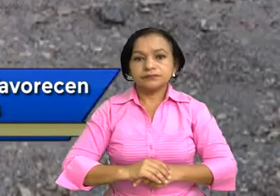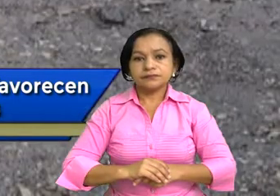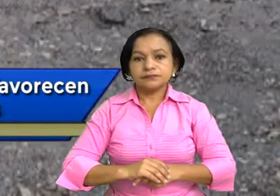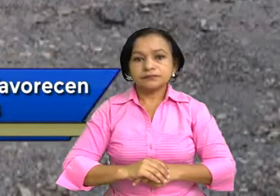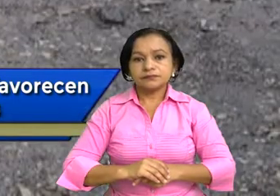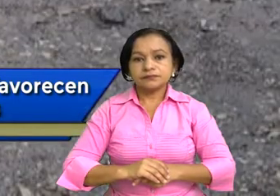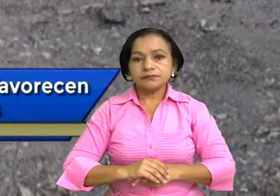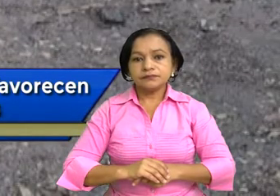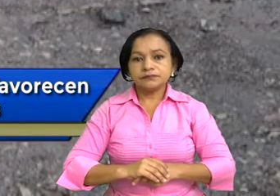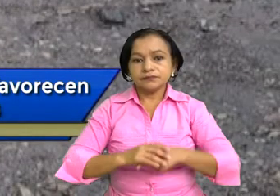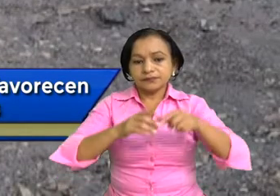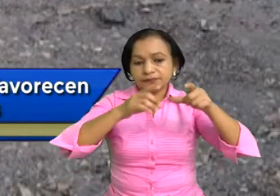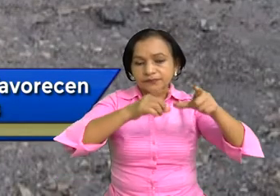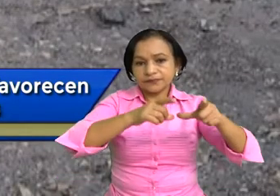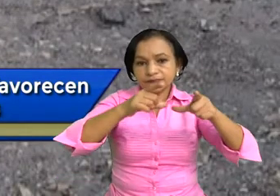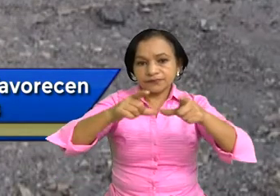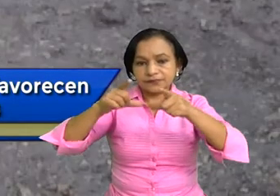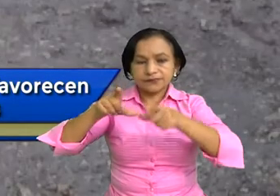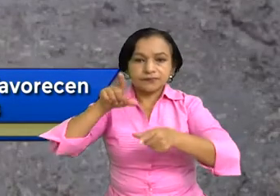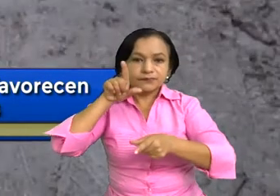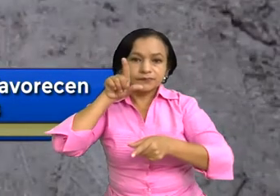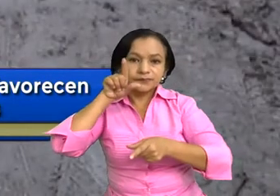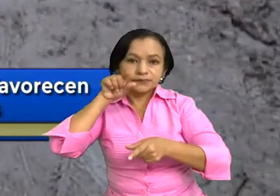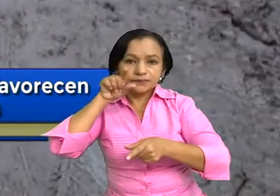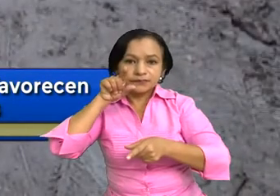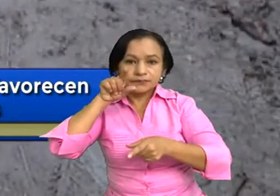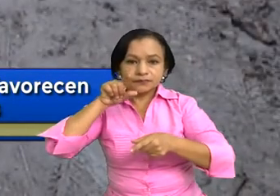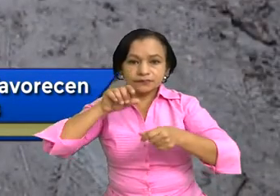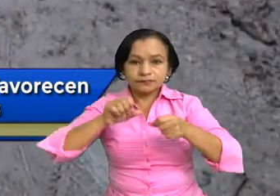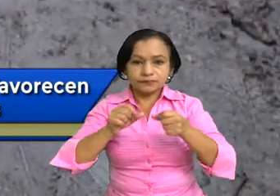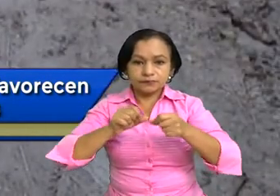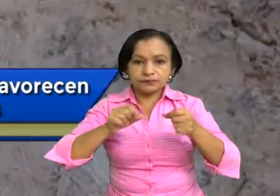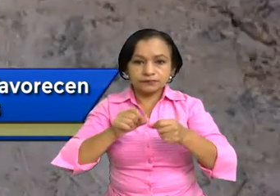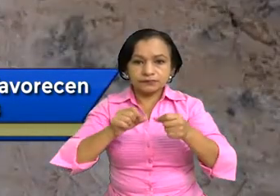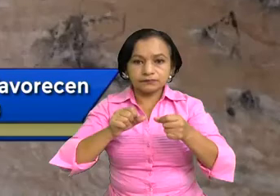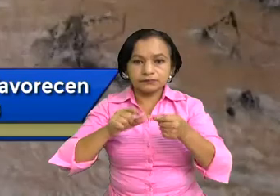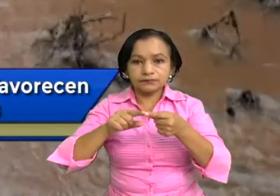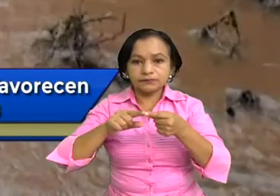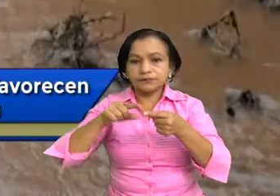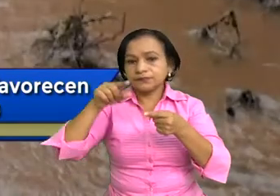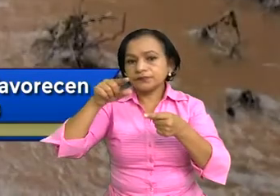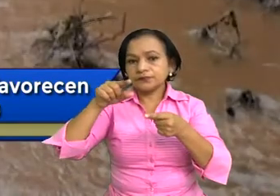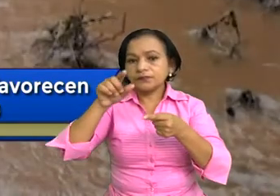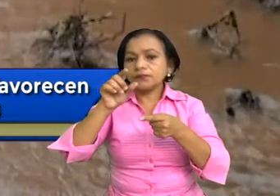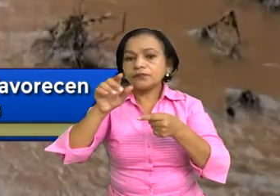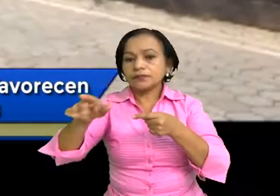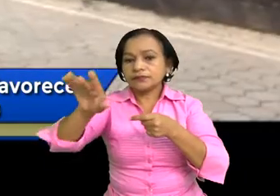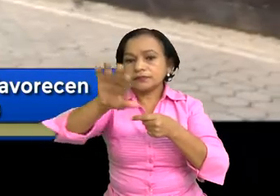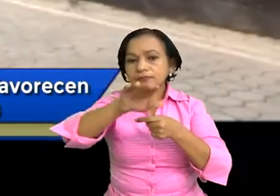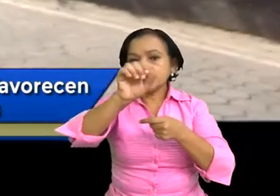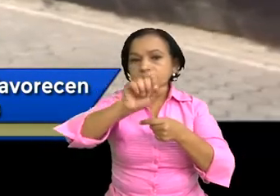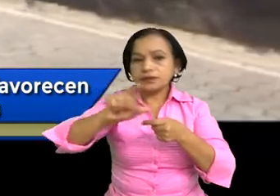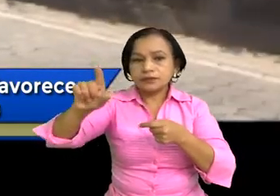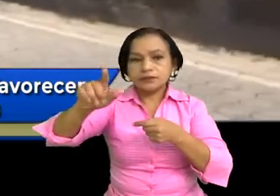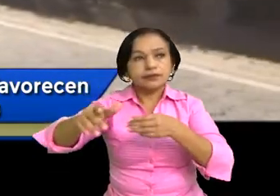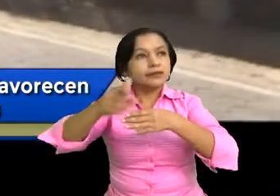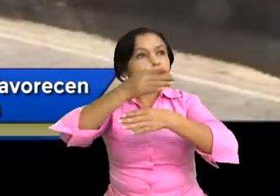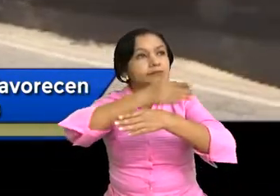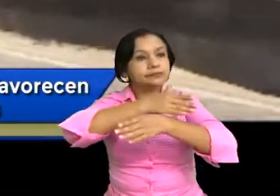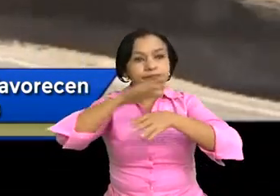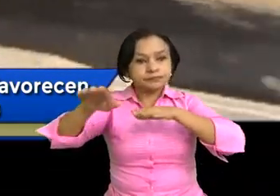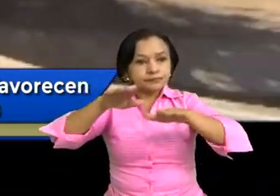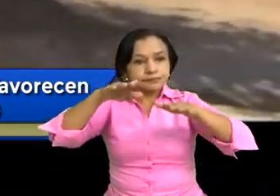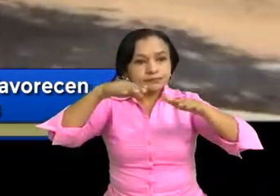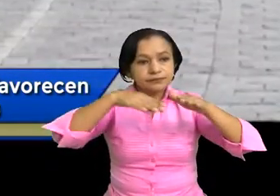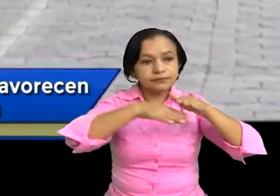El adoquinado La Gallina, Quizalá, Costa Azul, que antes se dificultaba mucho acceder a esa zona del